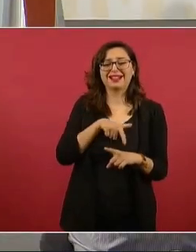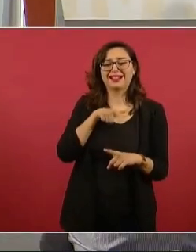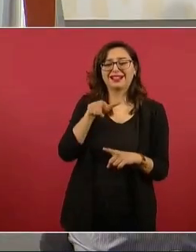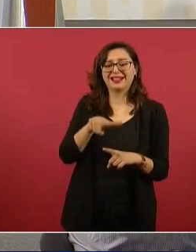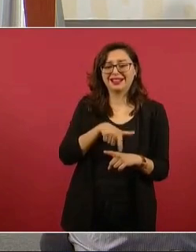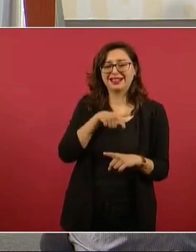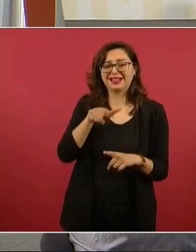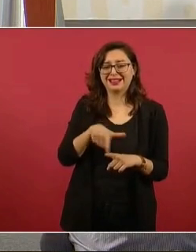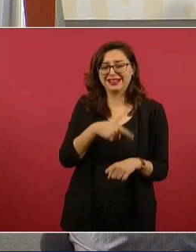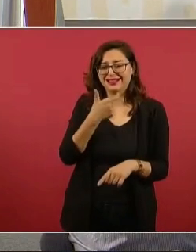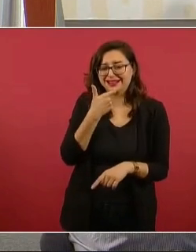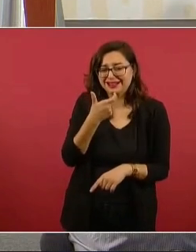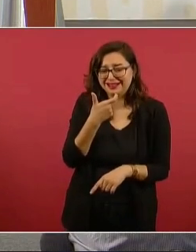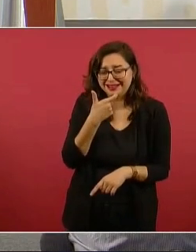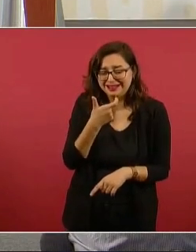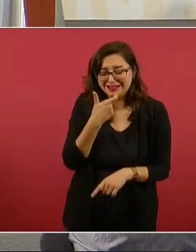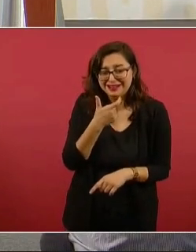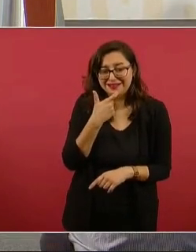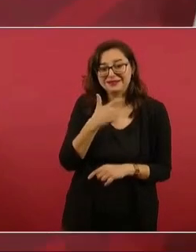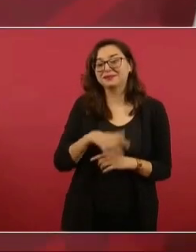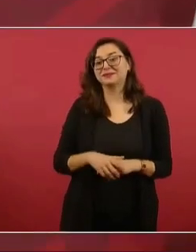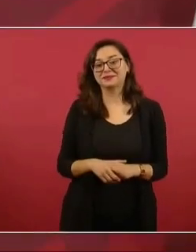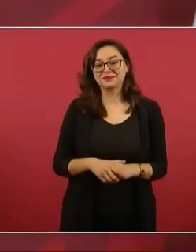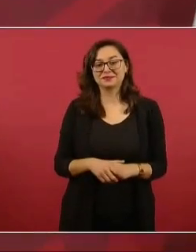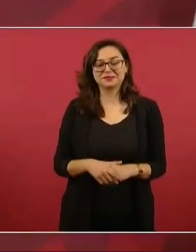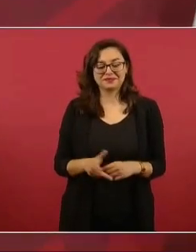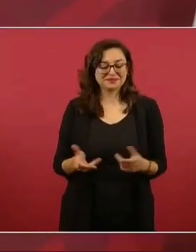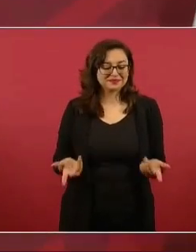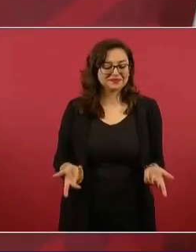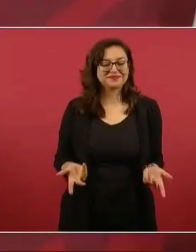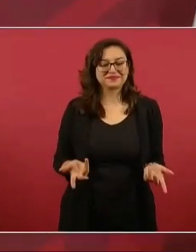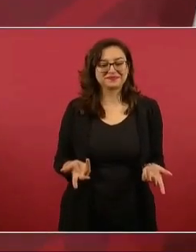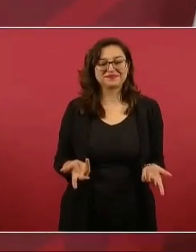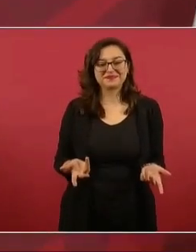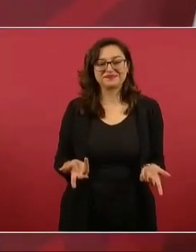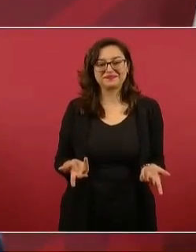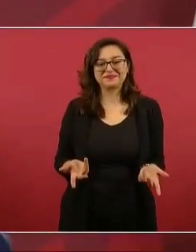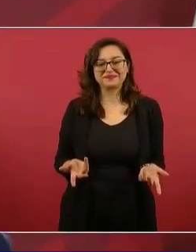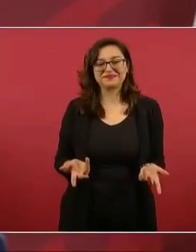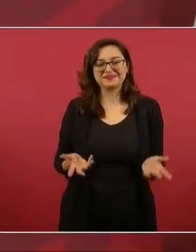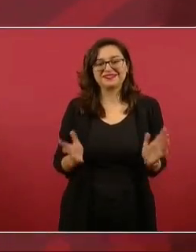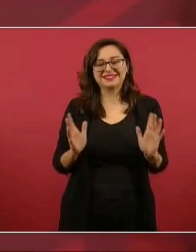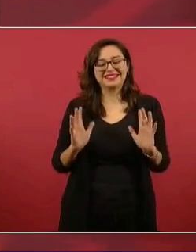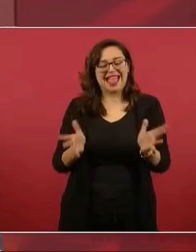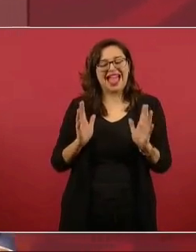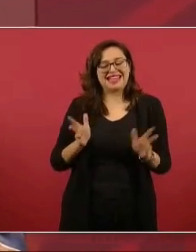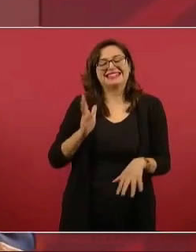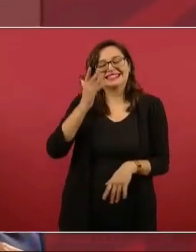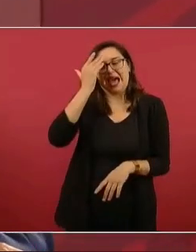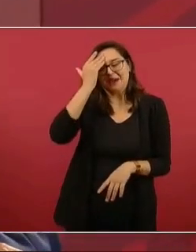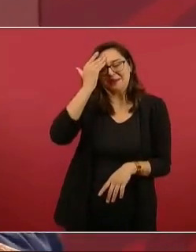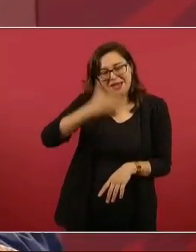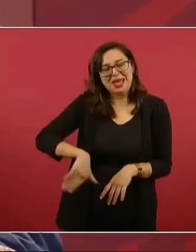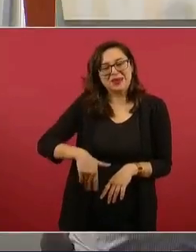si todos sabíamos de que era cosa de ir a hacer el trámite